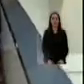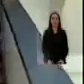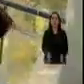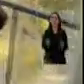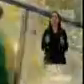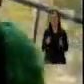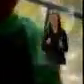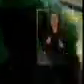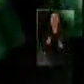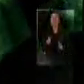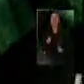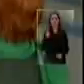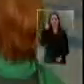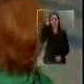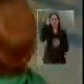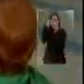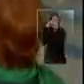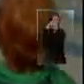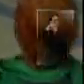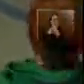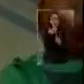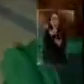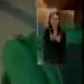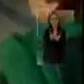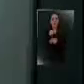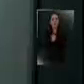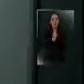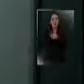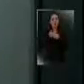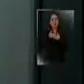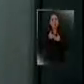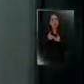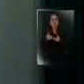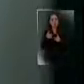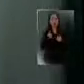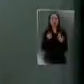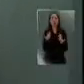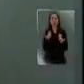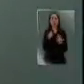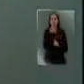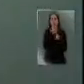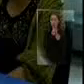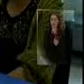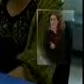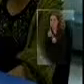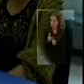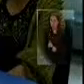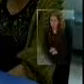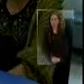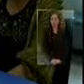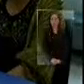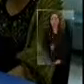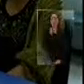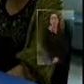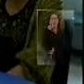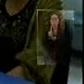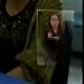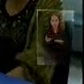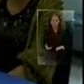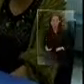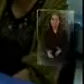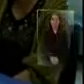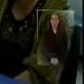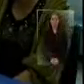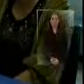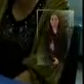¿Y qué pasa con nuestro cerebro cuando avanzan los años? Ahora necesito hacerle algunas preguntas. Perfecto. ¿En qué lugar nos encontramos